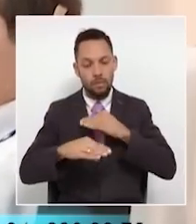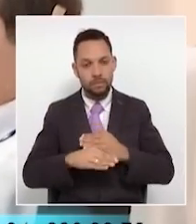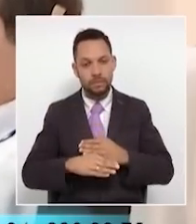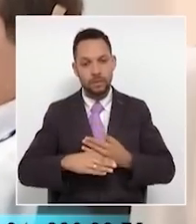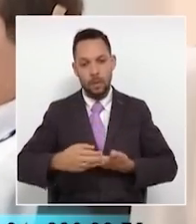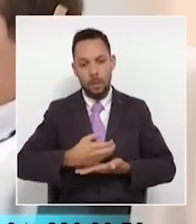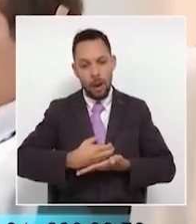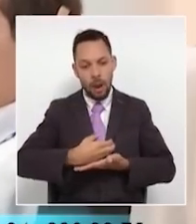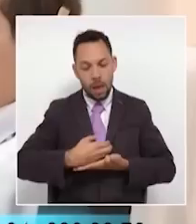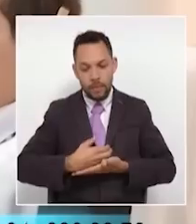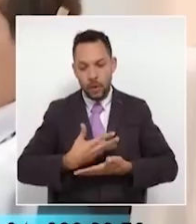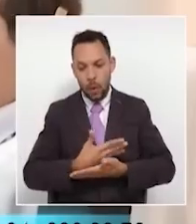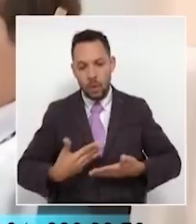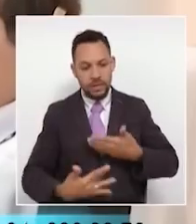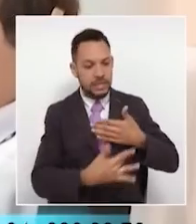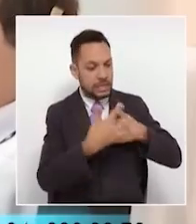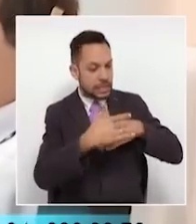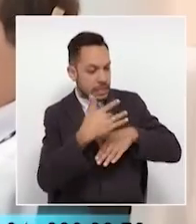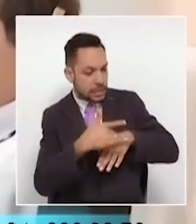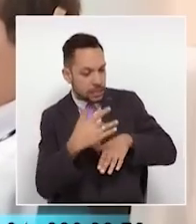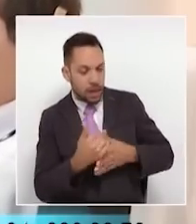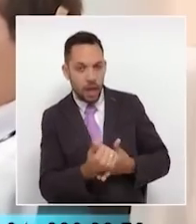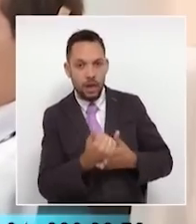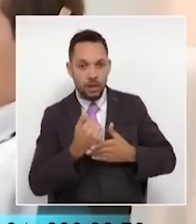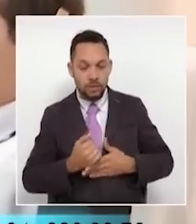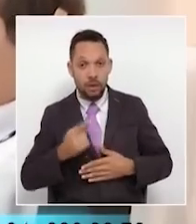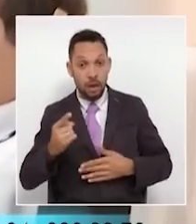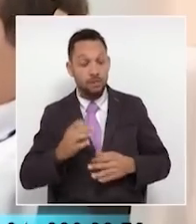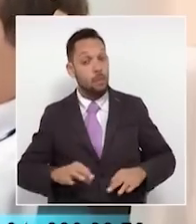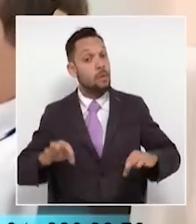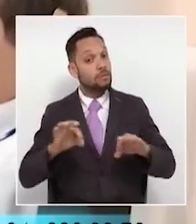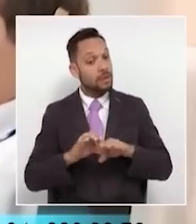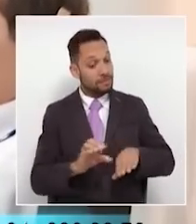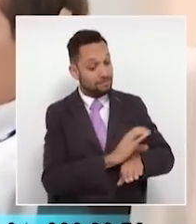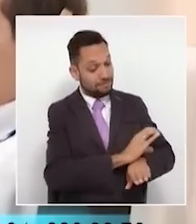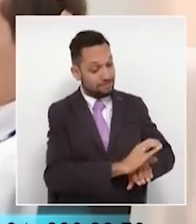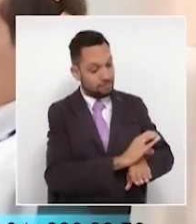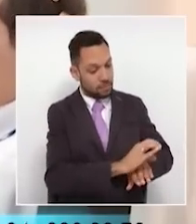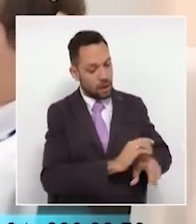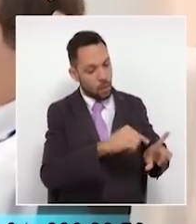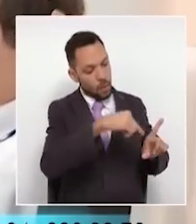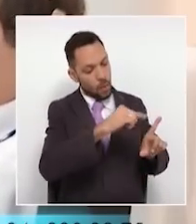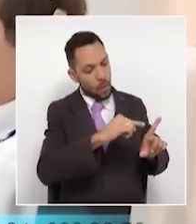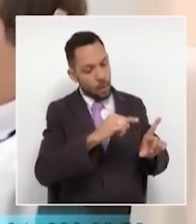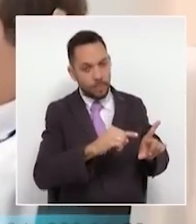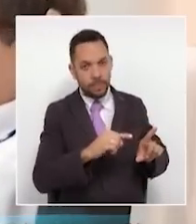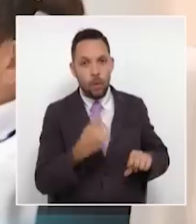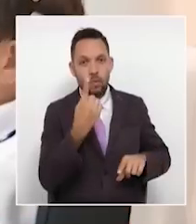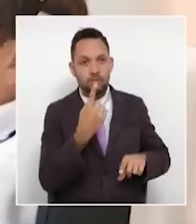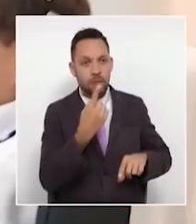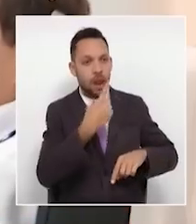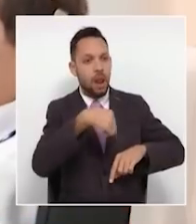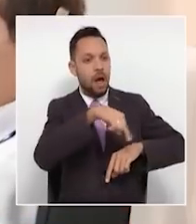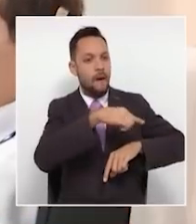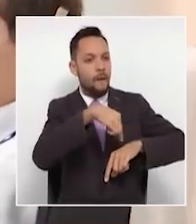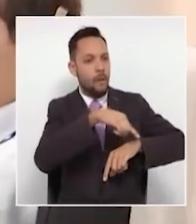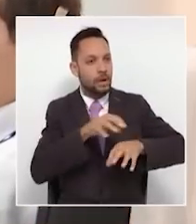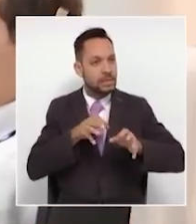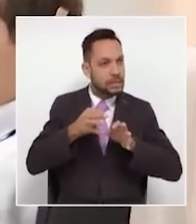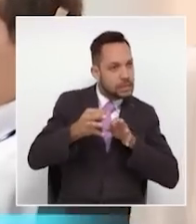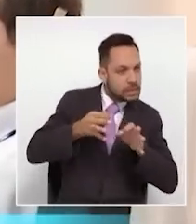serie de estímulos cerebrales neurofeedback ellas tratan de explicar en un solo programa televisión un